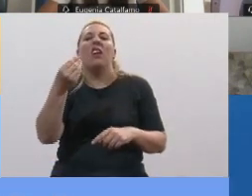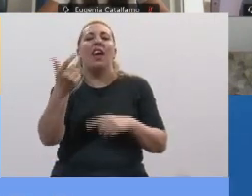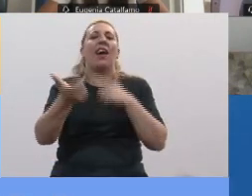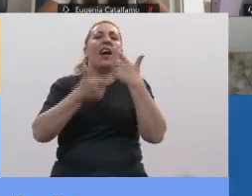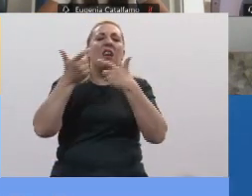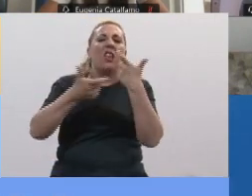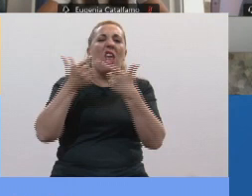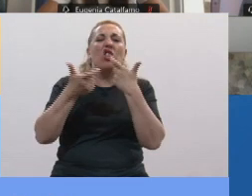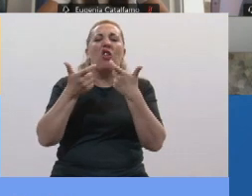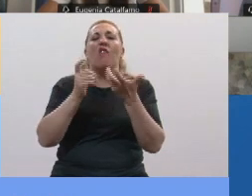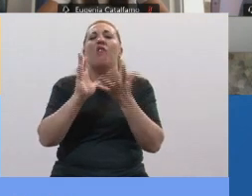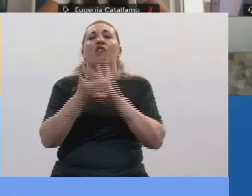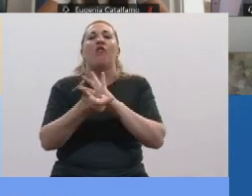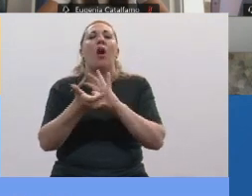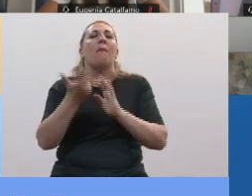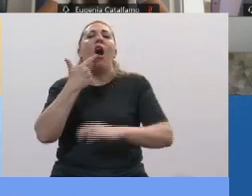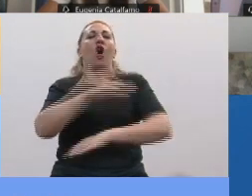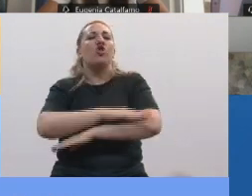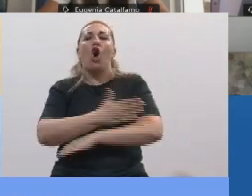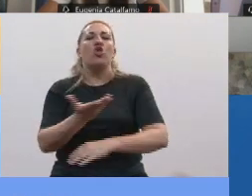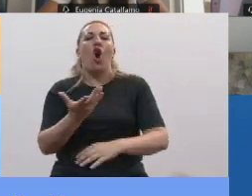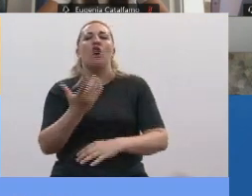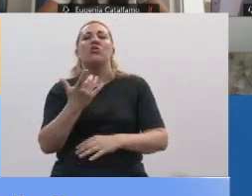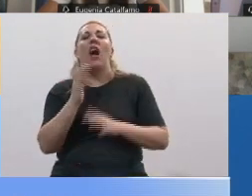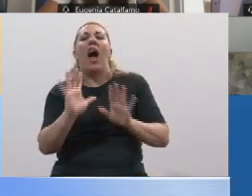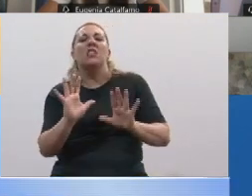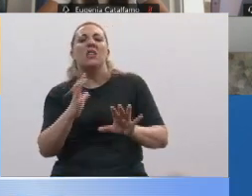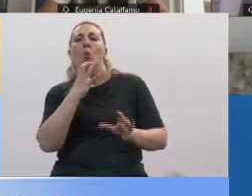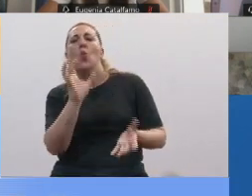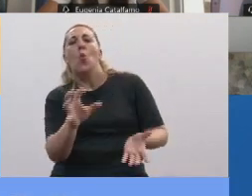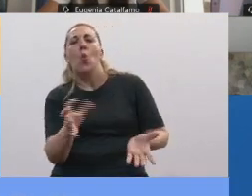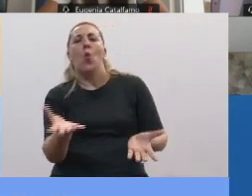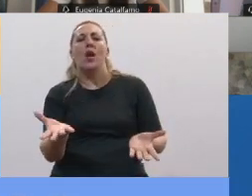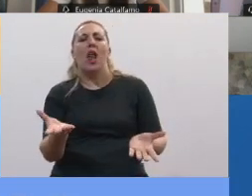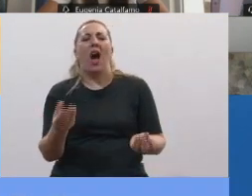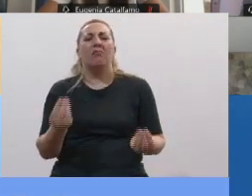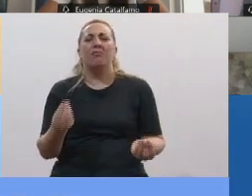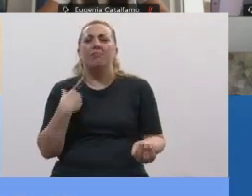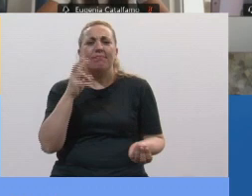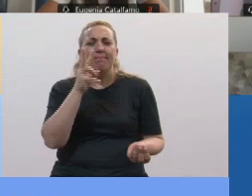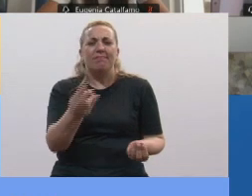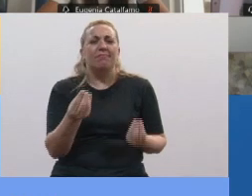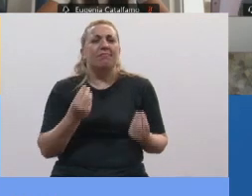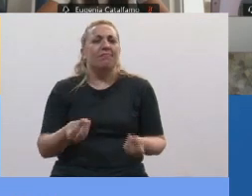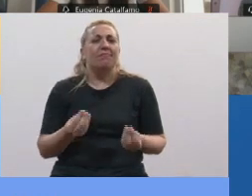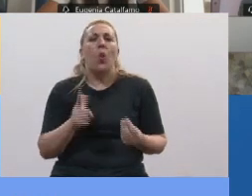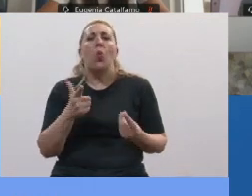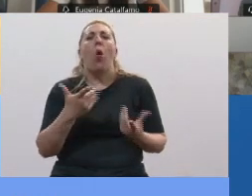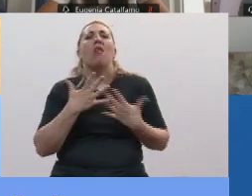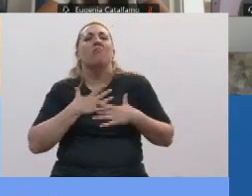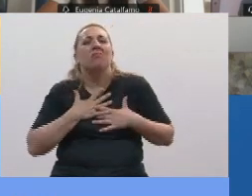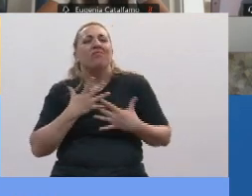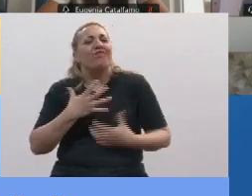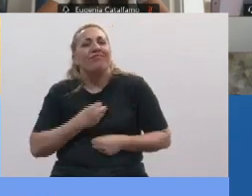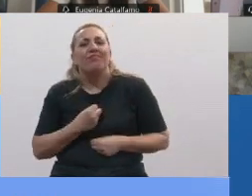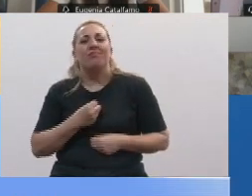riéndose con una actitud sumamente burlona, de decir, pero qué bárbaro, no se conmovió por